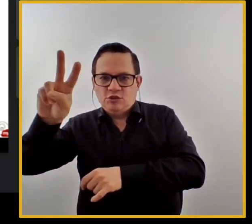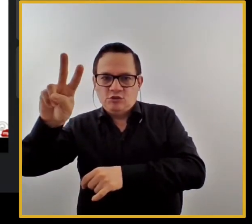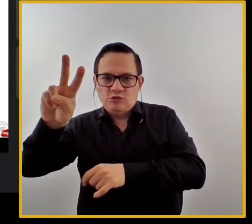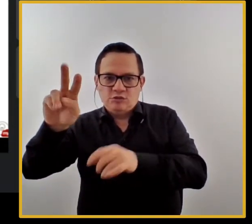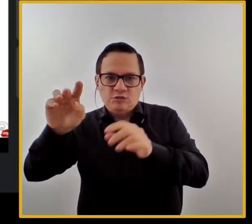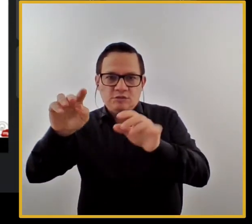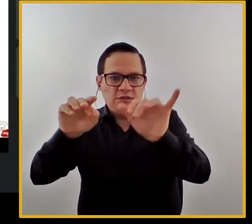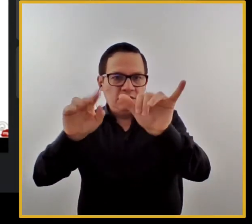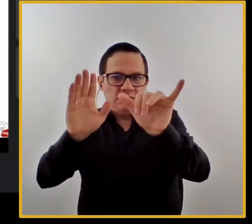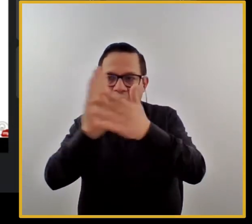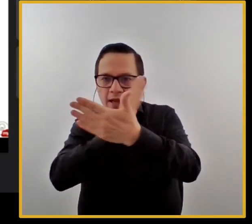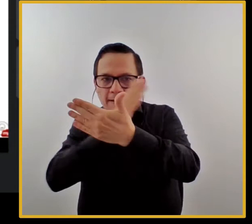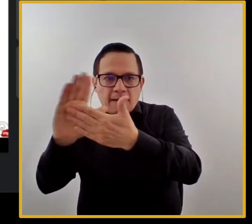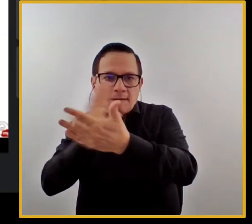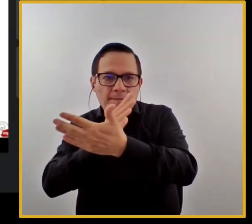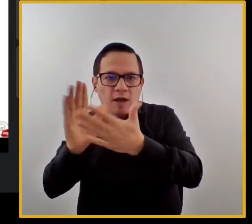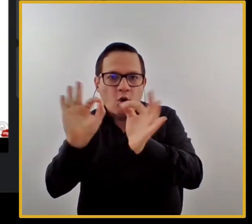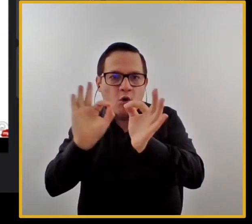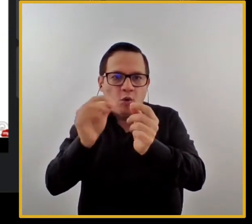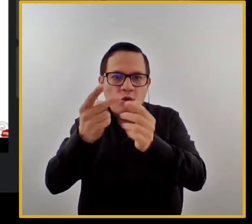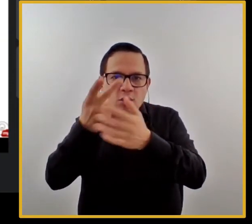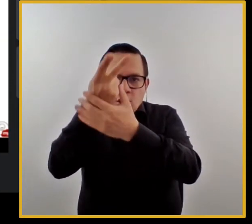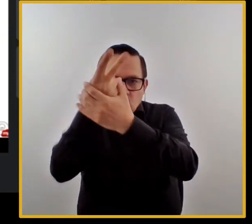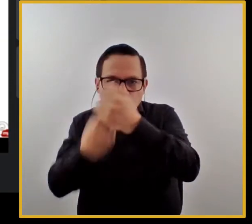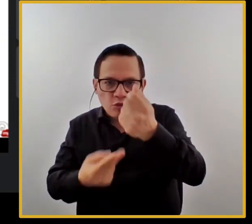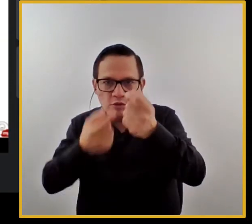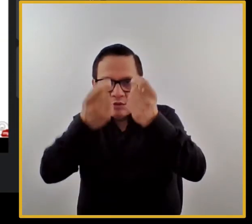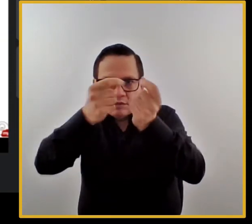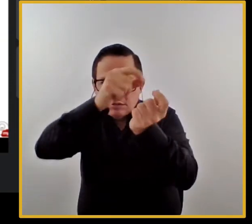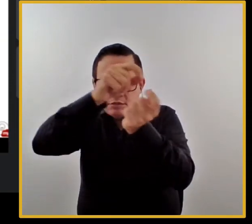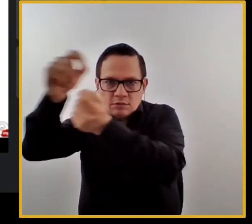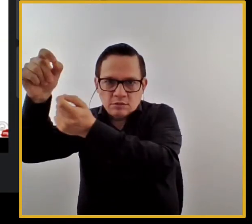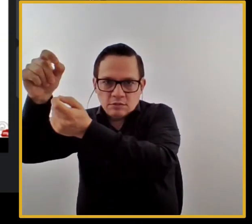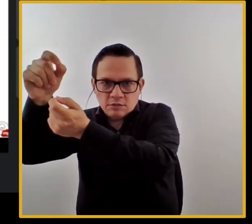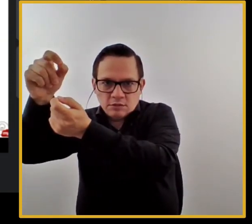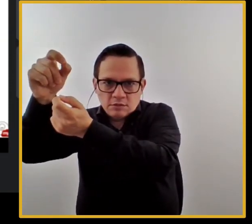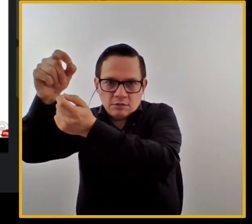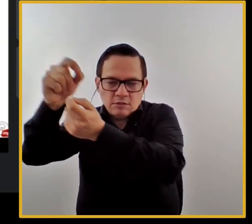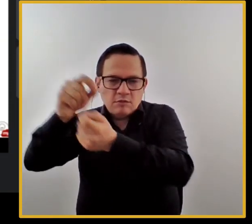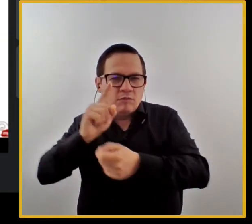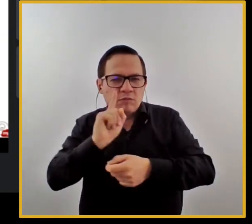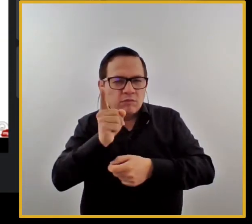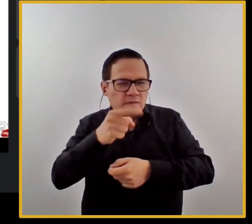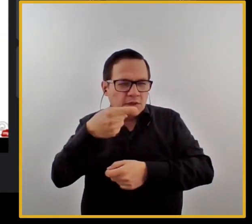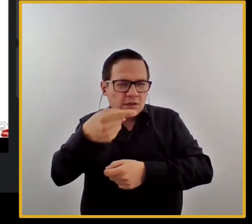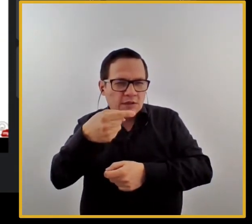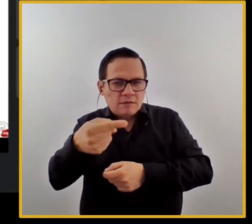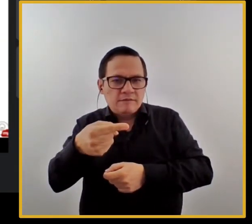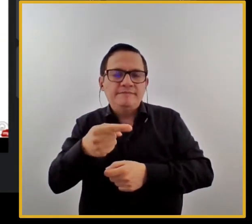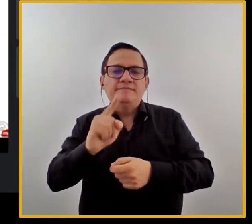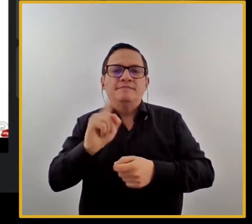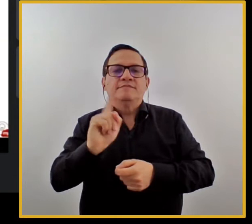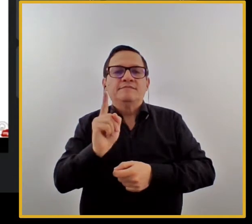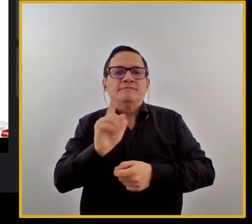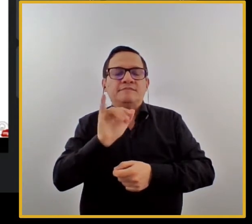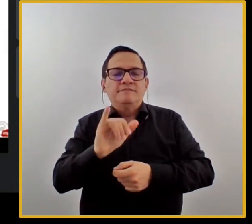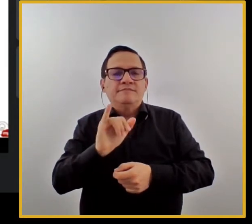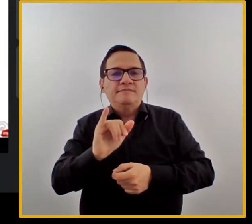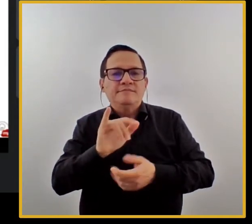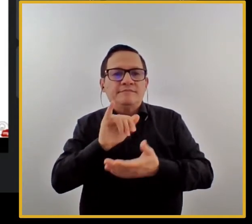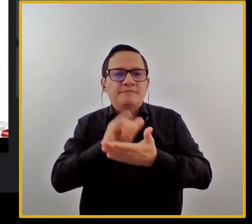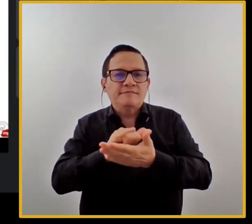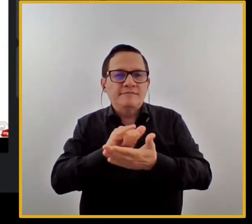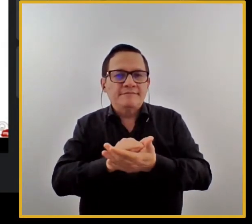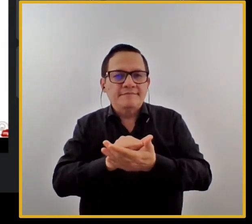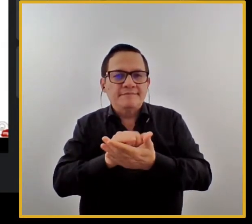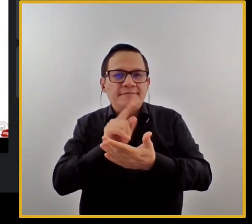sumar también? Se toman aparte. ¿Por el signo? No, porque por lo que están separados por el signo. Exactamente, sí,